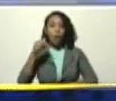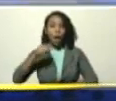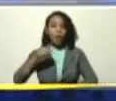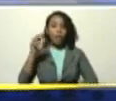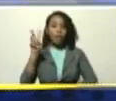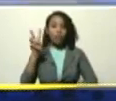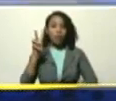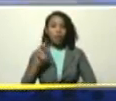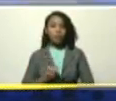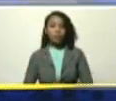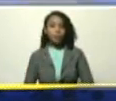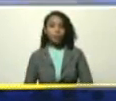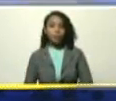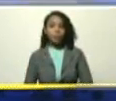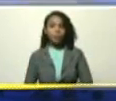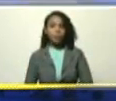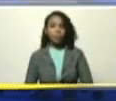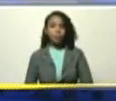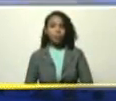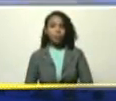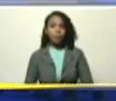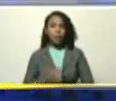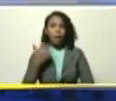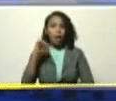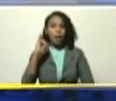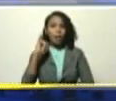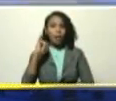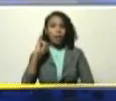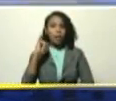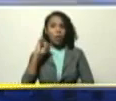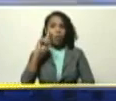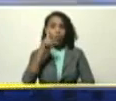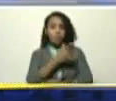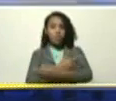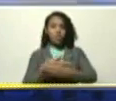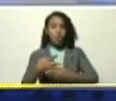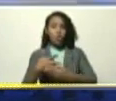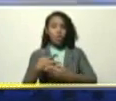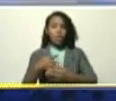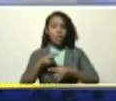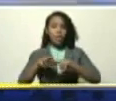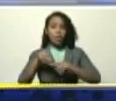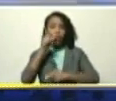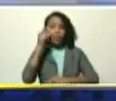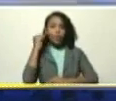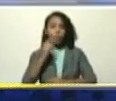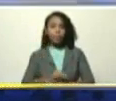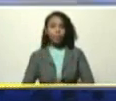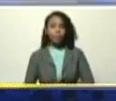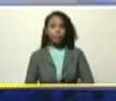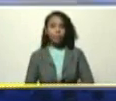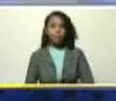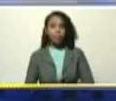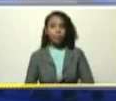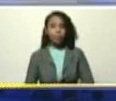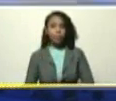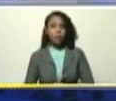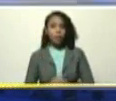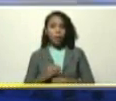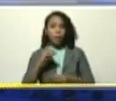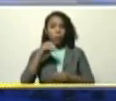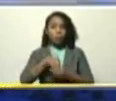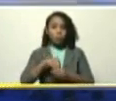Venezuela, que tiene a 1 millón de niños y niñas como